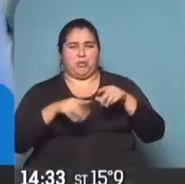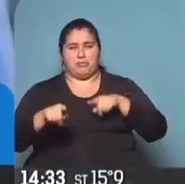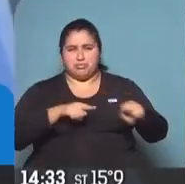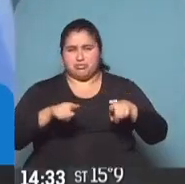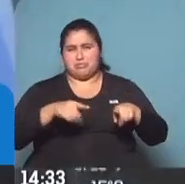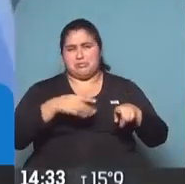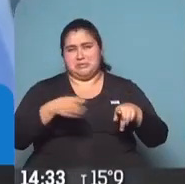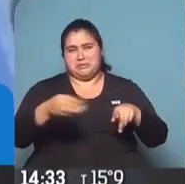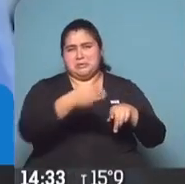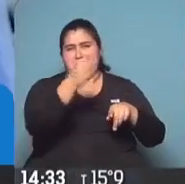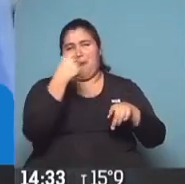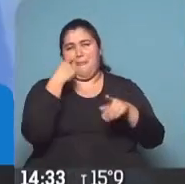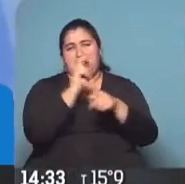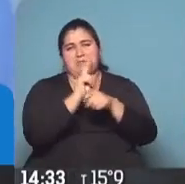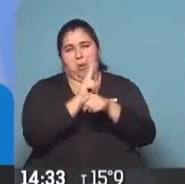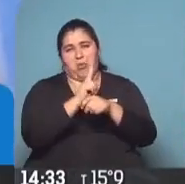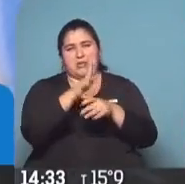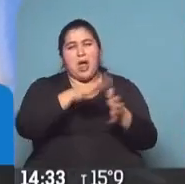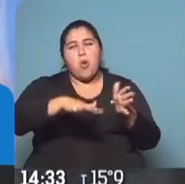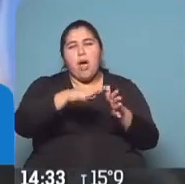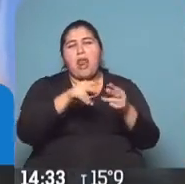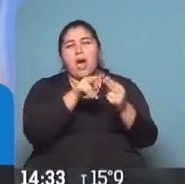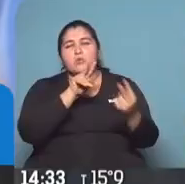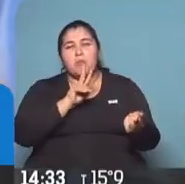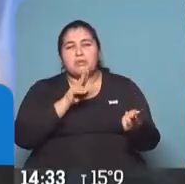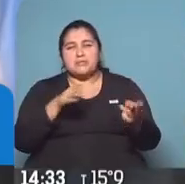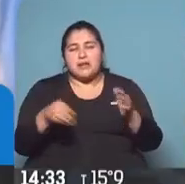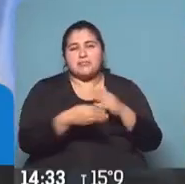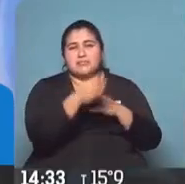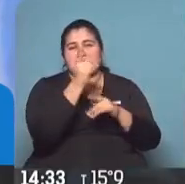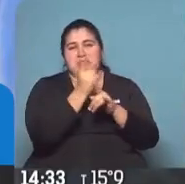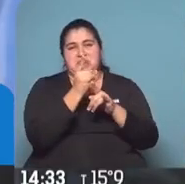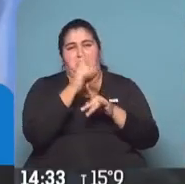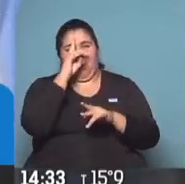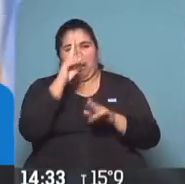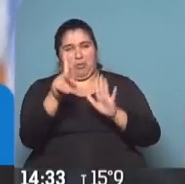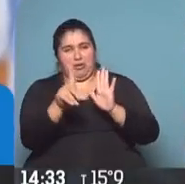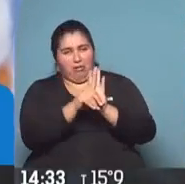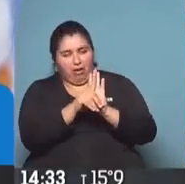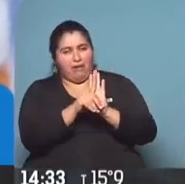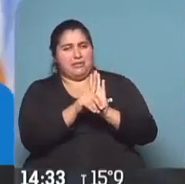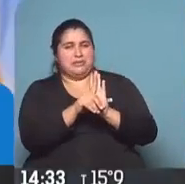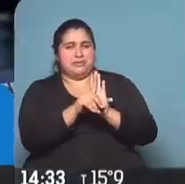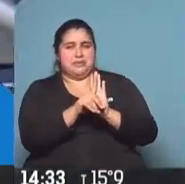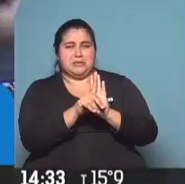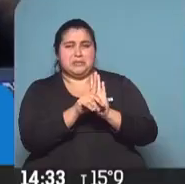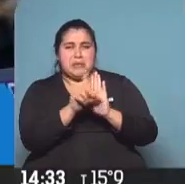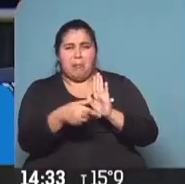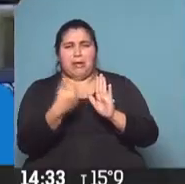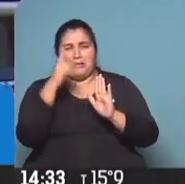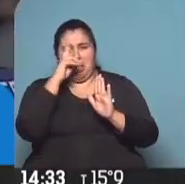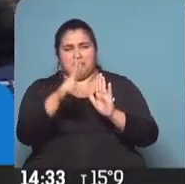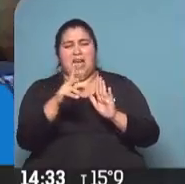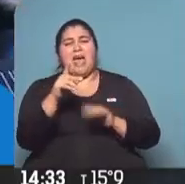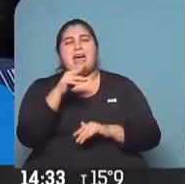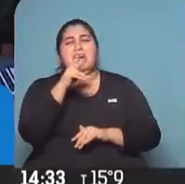brindan seguridad en esos lugares siempre respetando la ley y haciéndola respetar en la armería